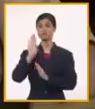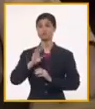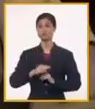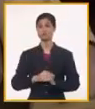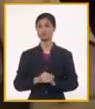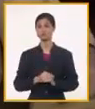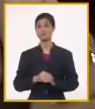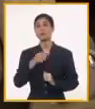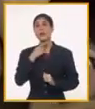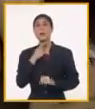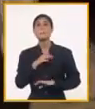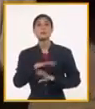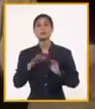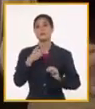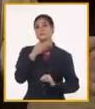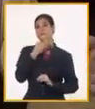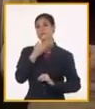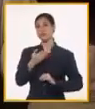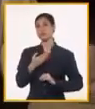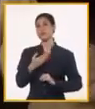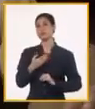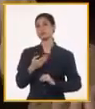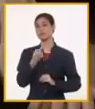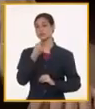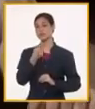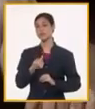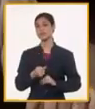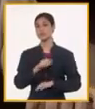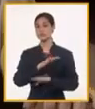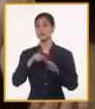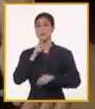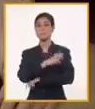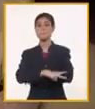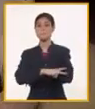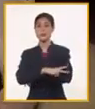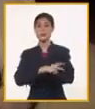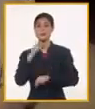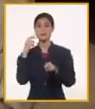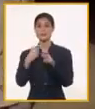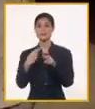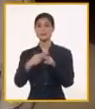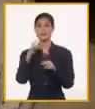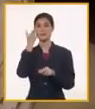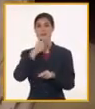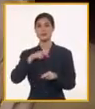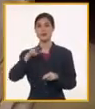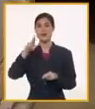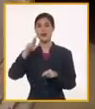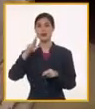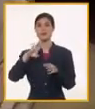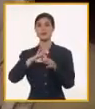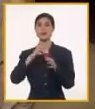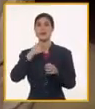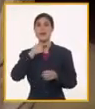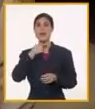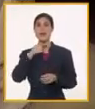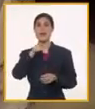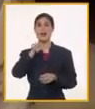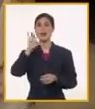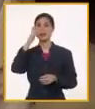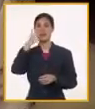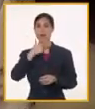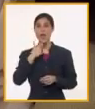Él ahí ya lo dice, ya se produce en Argelia el triunfo ya de la revolución en